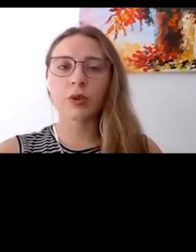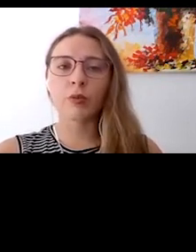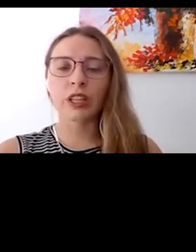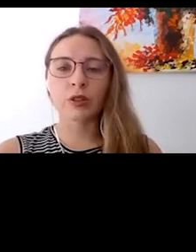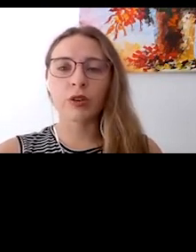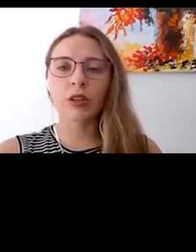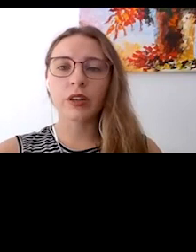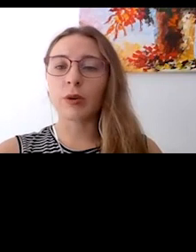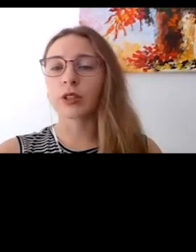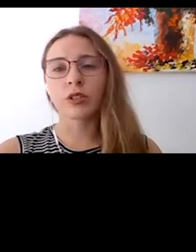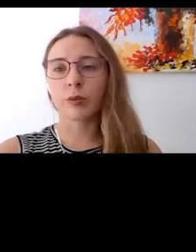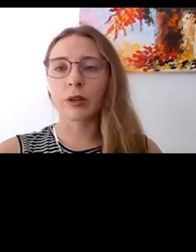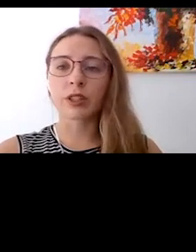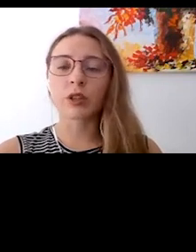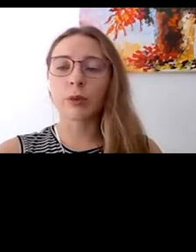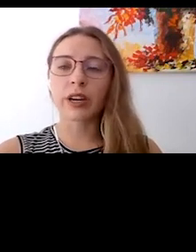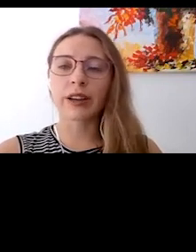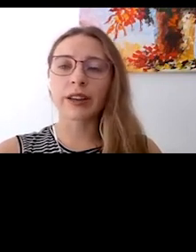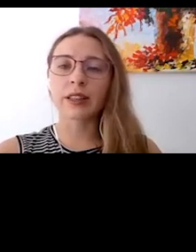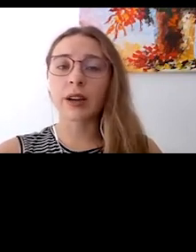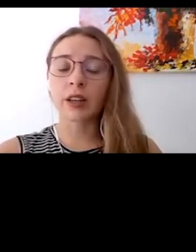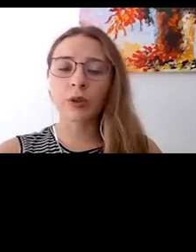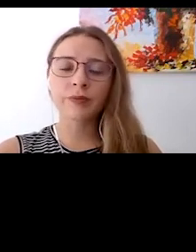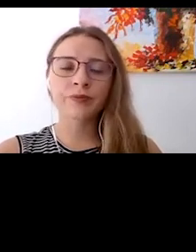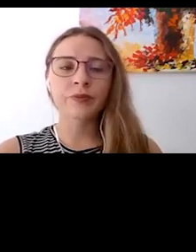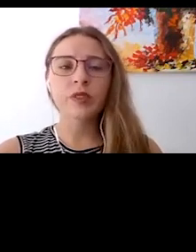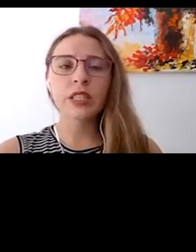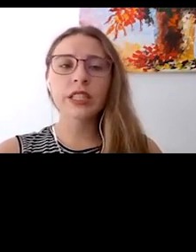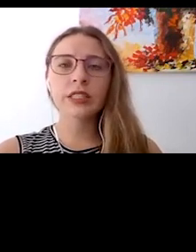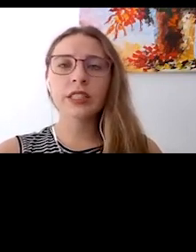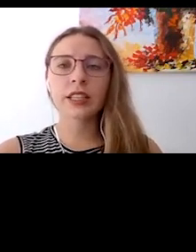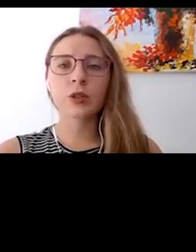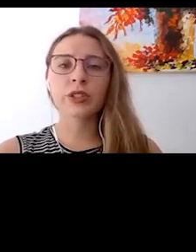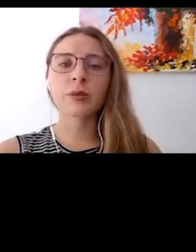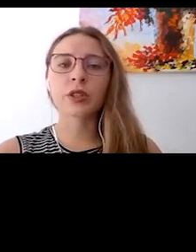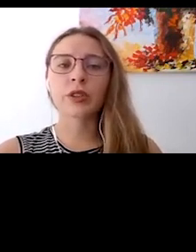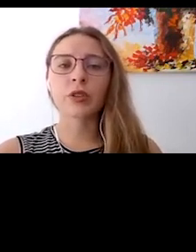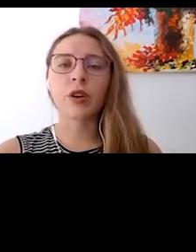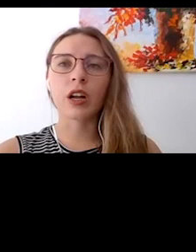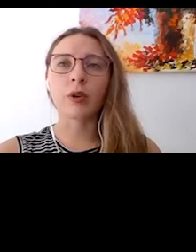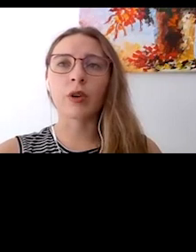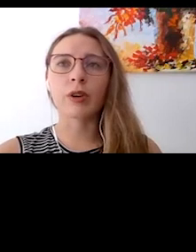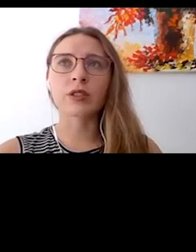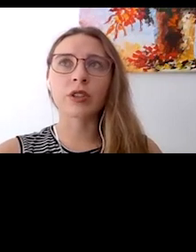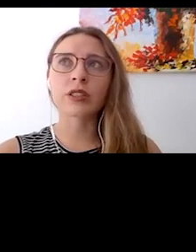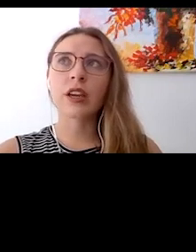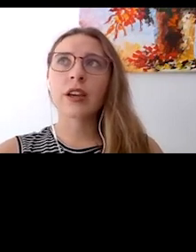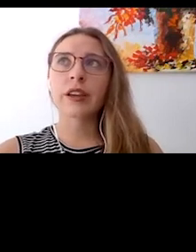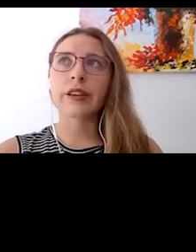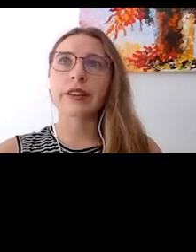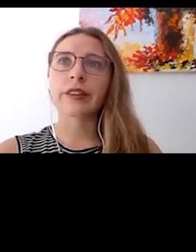un documento obligatorio tanto para el patrón como para el trabajador, y en este caso pues estamos incluyendo a lo mejor